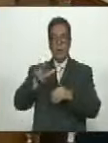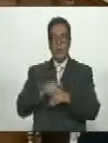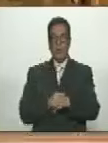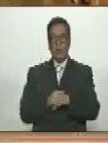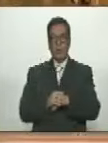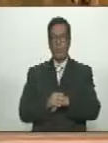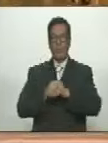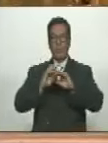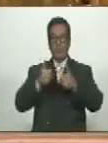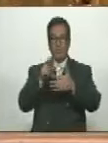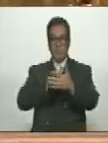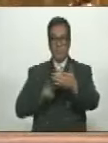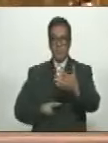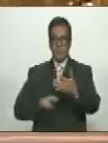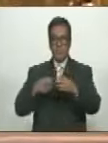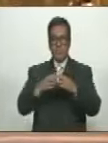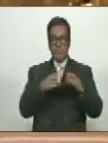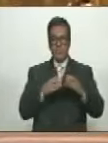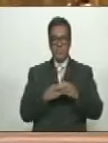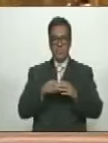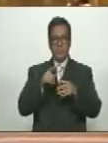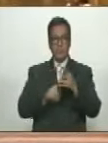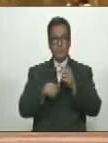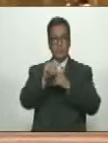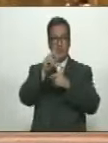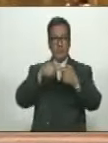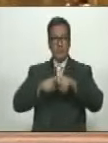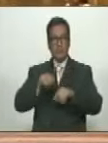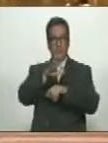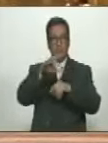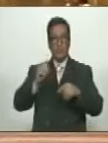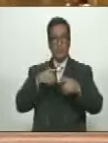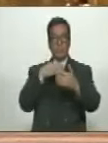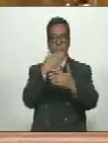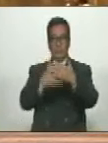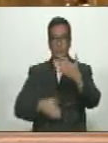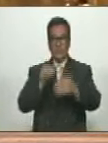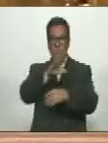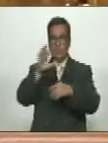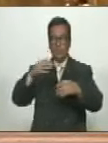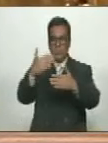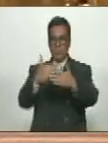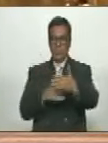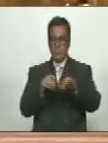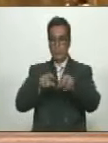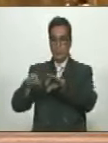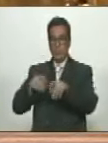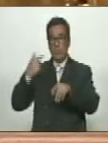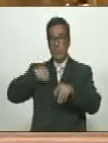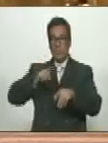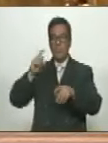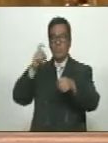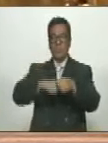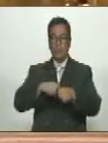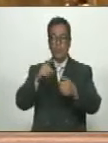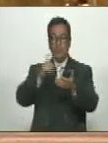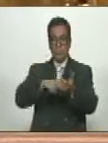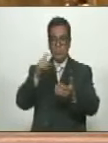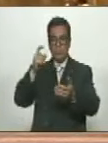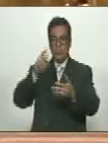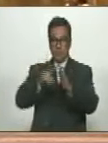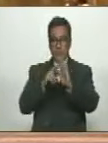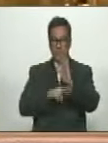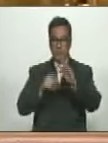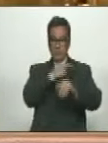Procedo, presidente. Sesión ordinaria número 50, acta número 55. Previo anuncio de secretaría de la existencia del quórum reglamentario,